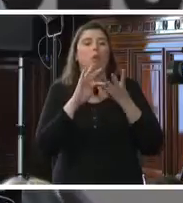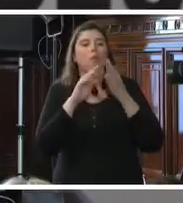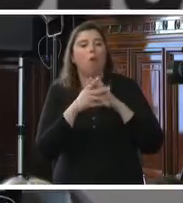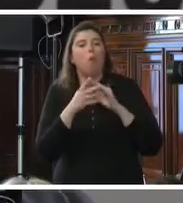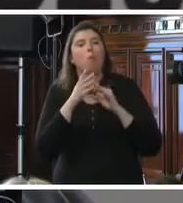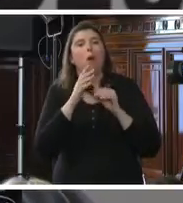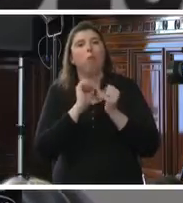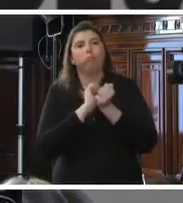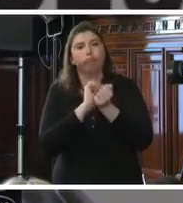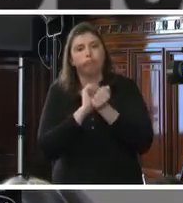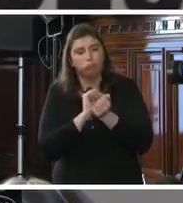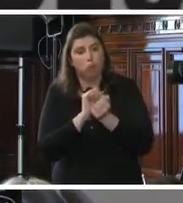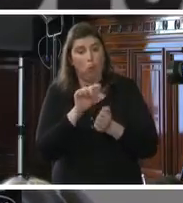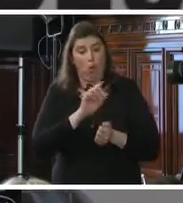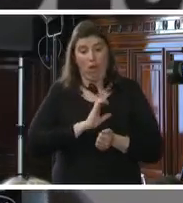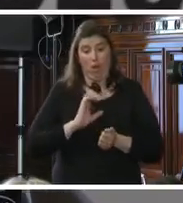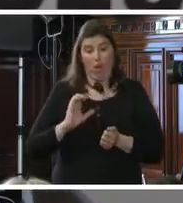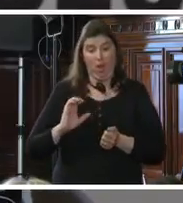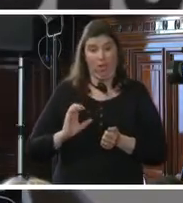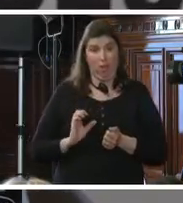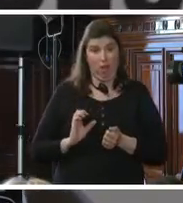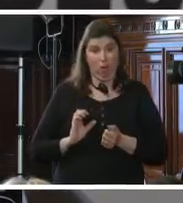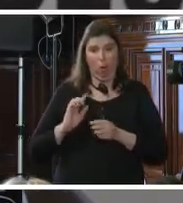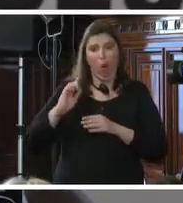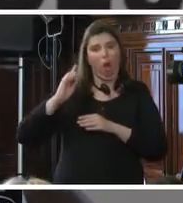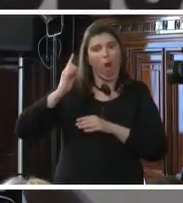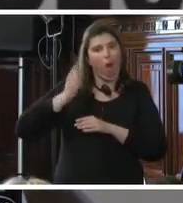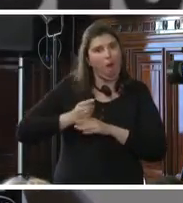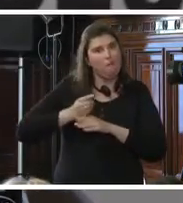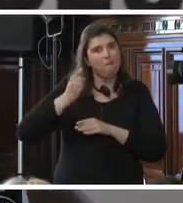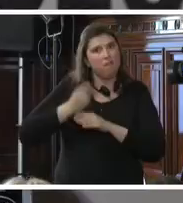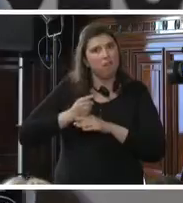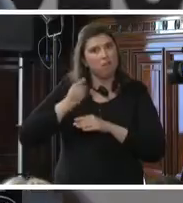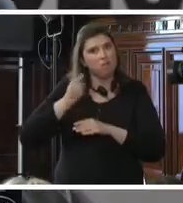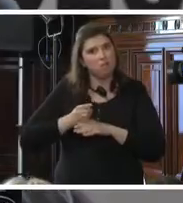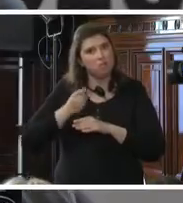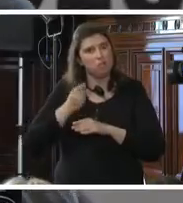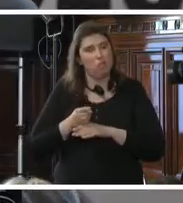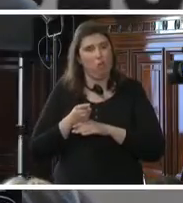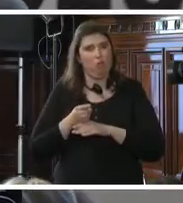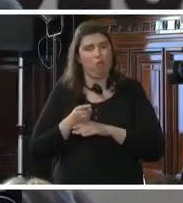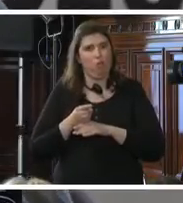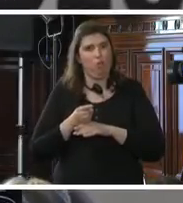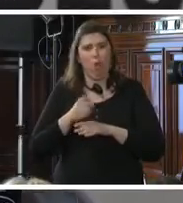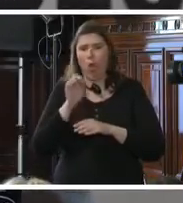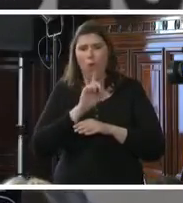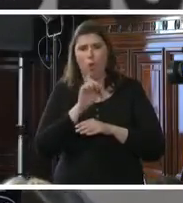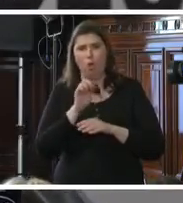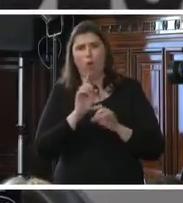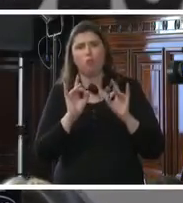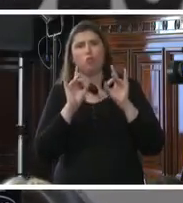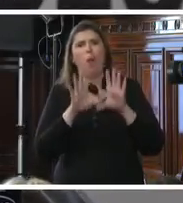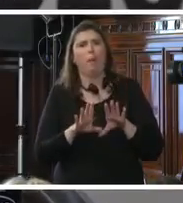Cuando colocamos al Estado en la obligatoriedad, no solo de la especialización